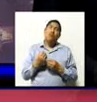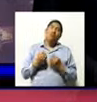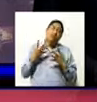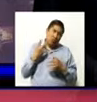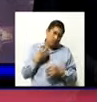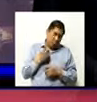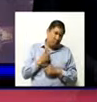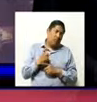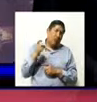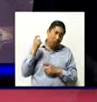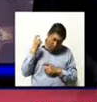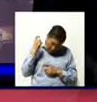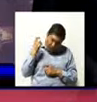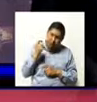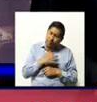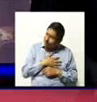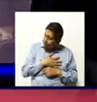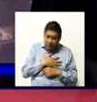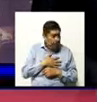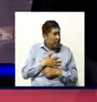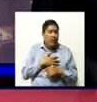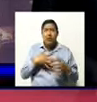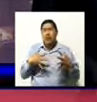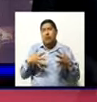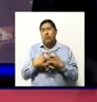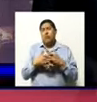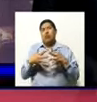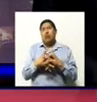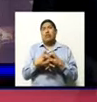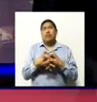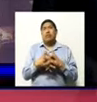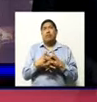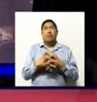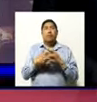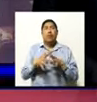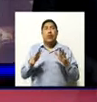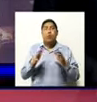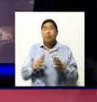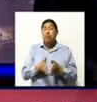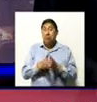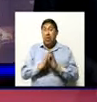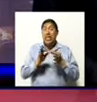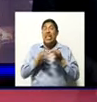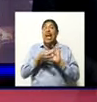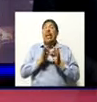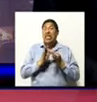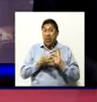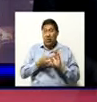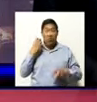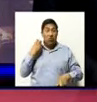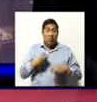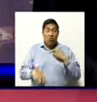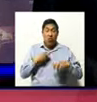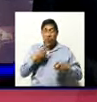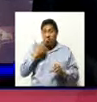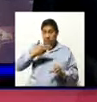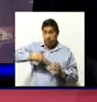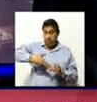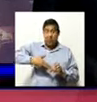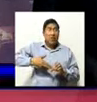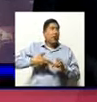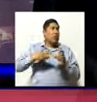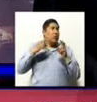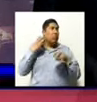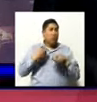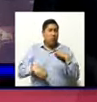principales departamentos perjudicados por este bloqueo del transporte pesado que pide una solución al problema de los combustibles,